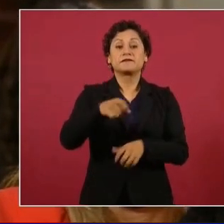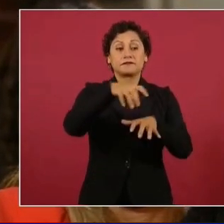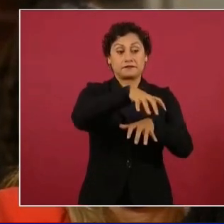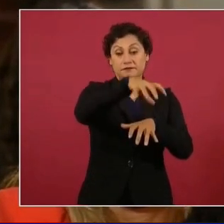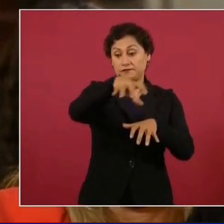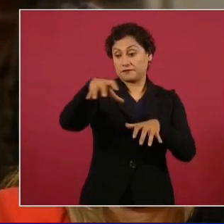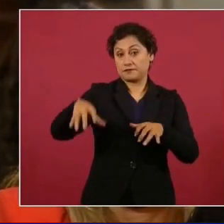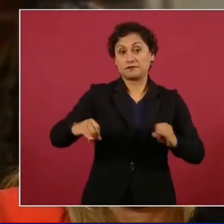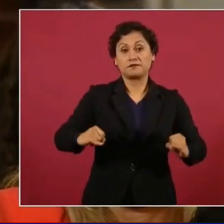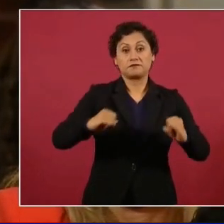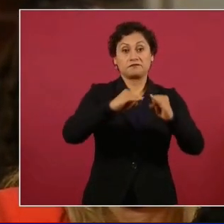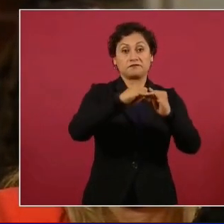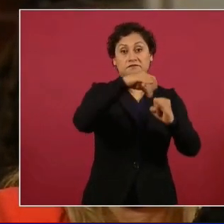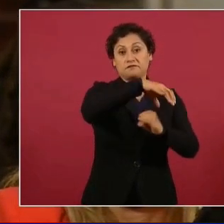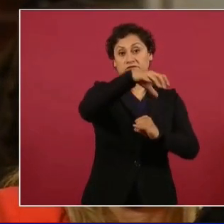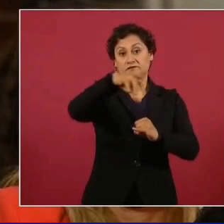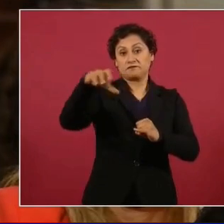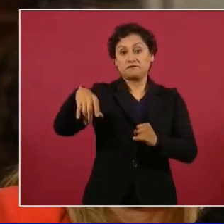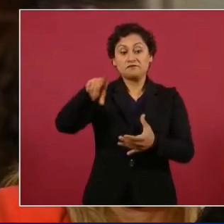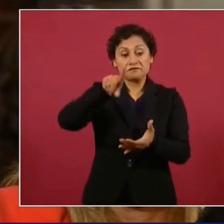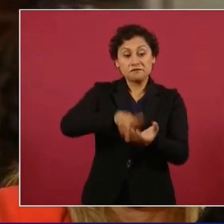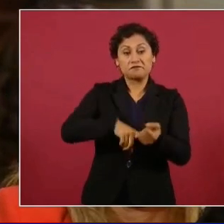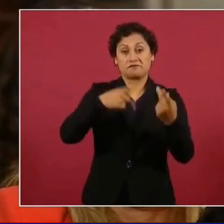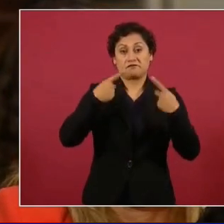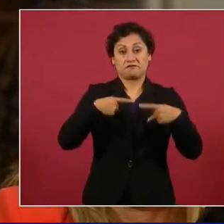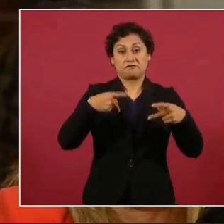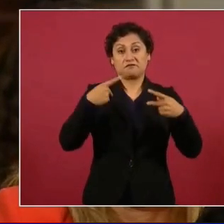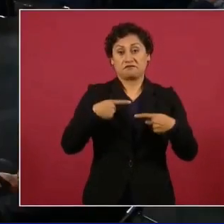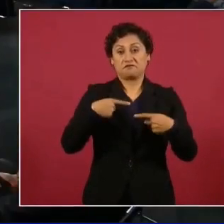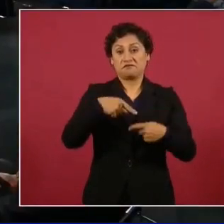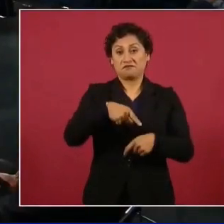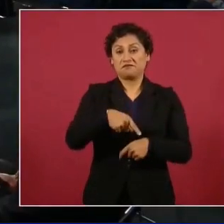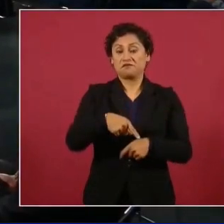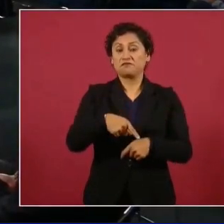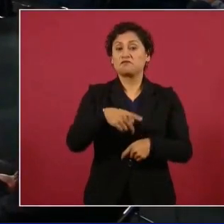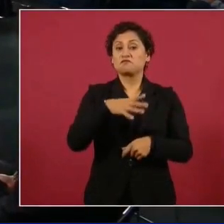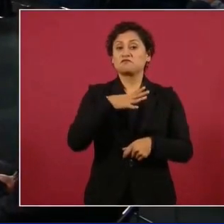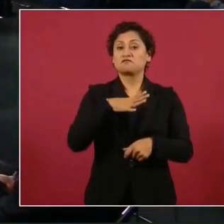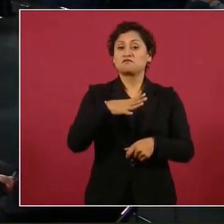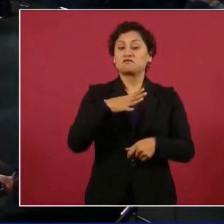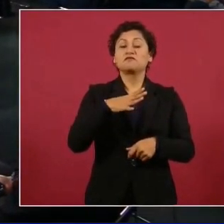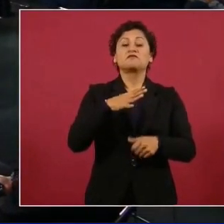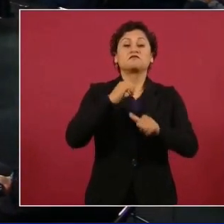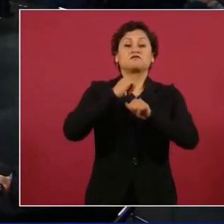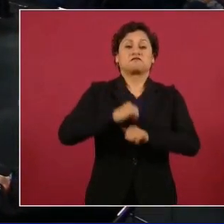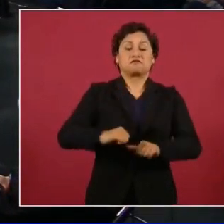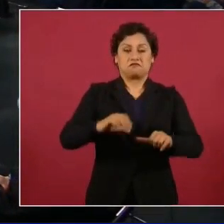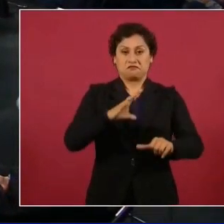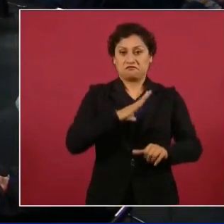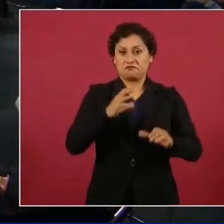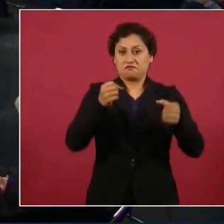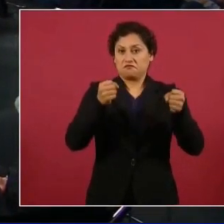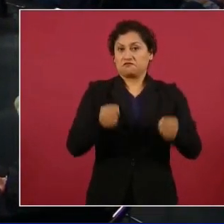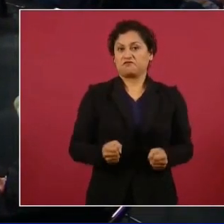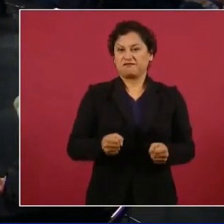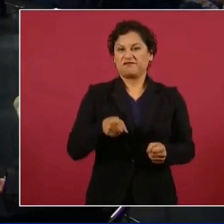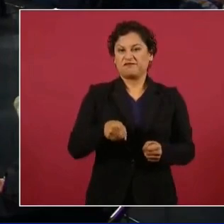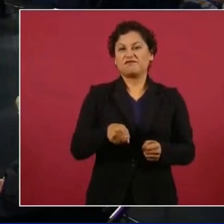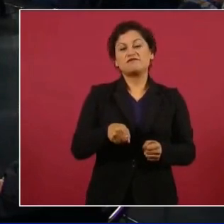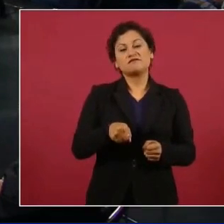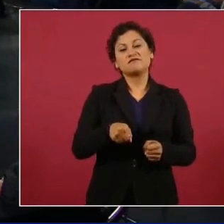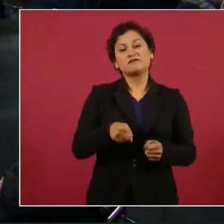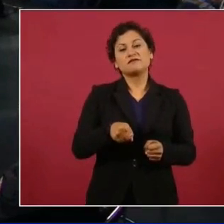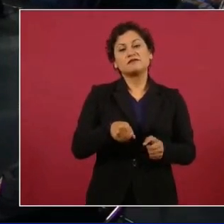pues hay personajes que están ahí y que han estado impidiendo que el país vire hacia un modelo que no sea neoliberal.